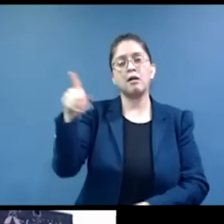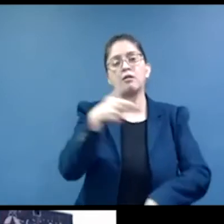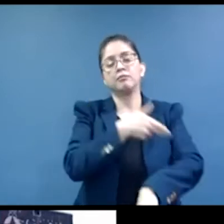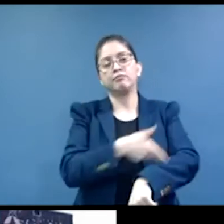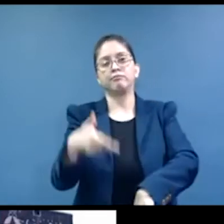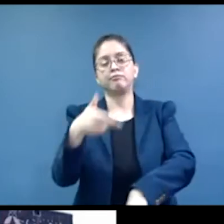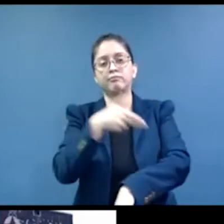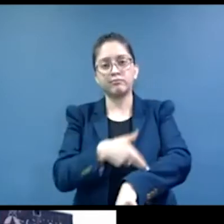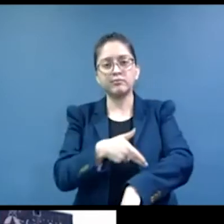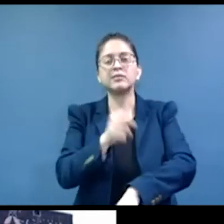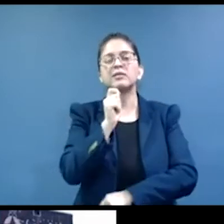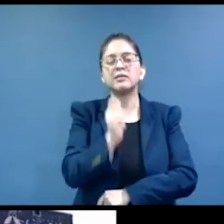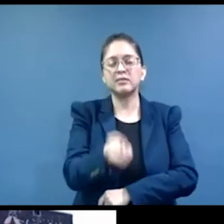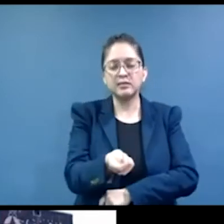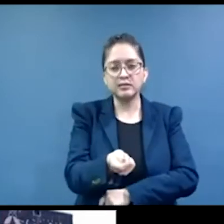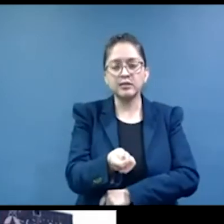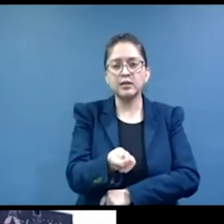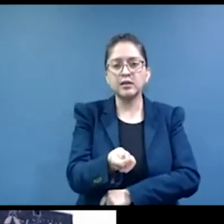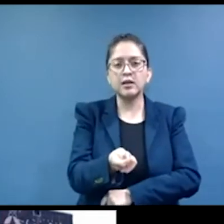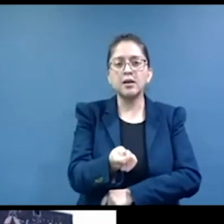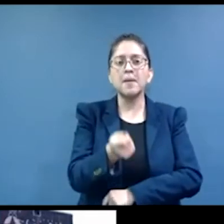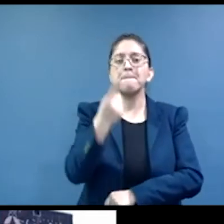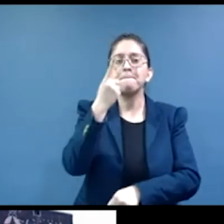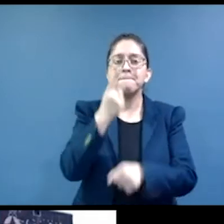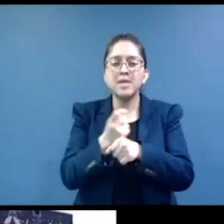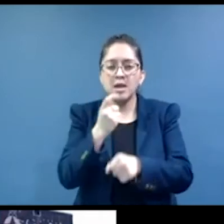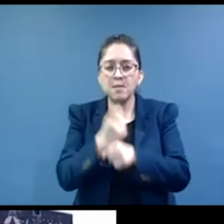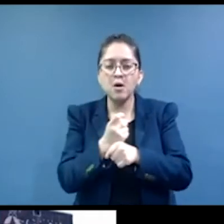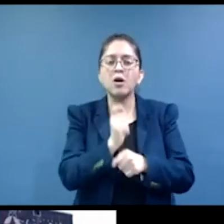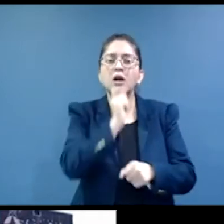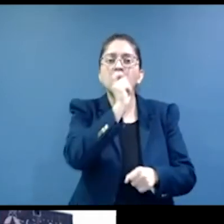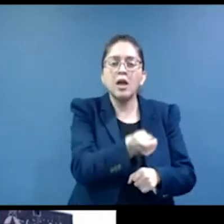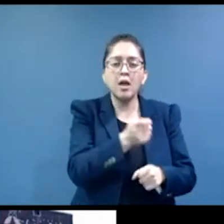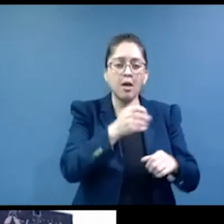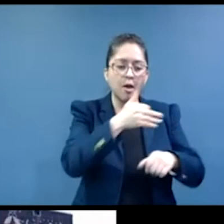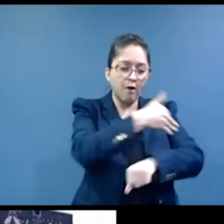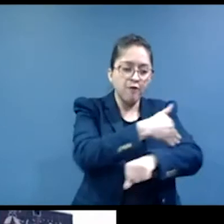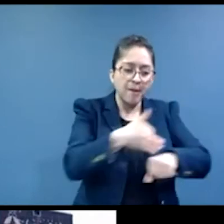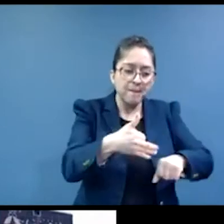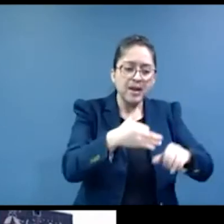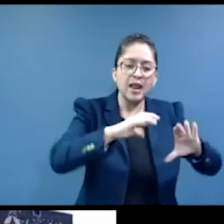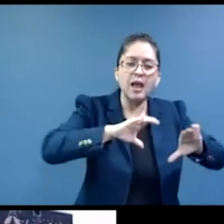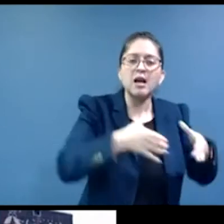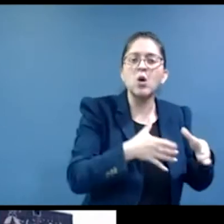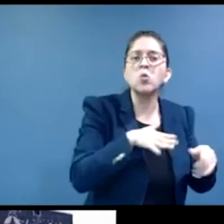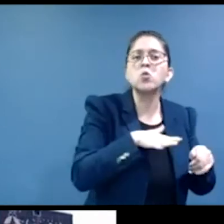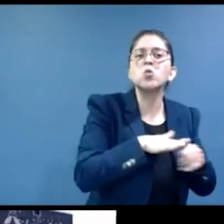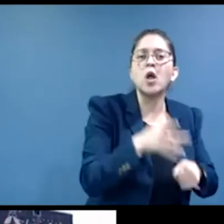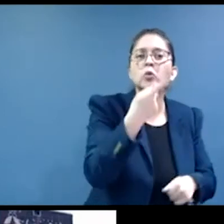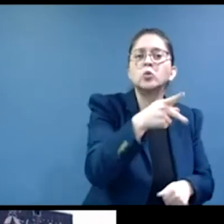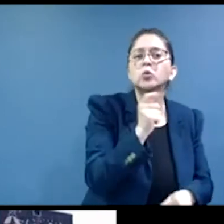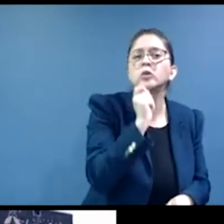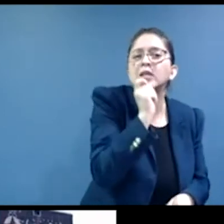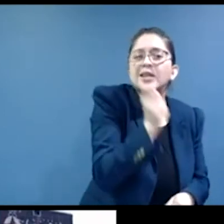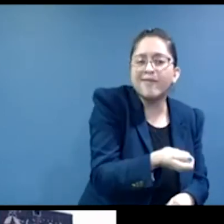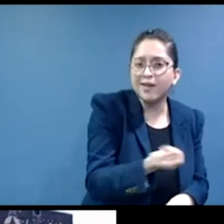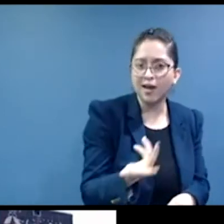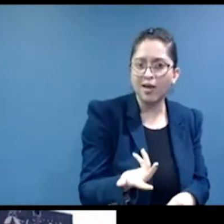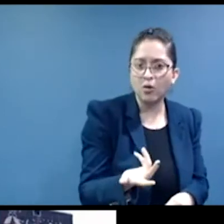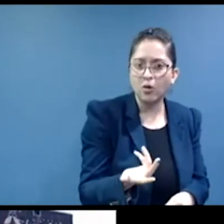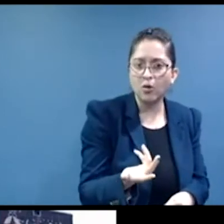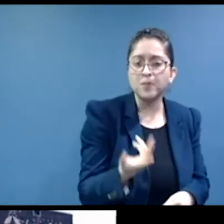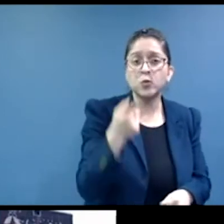ejemplo, qué se debe entender por modelo de familia ideal, que no estamos hablando de